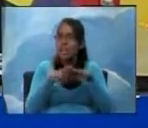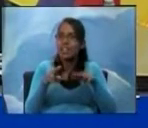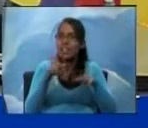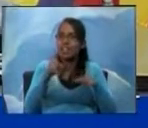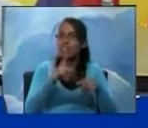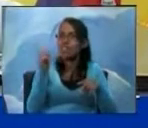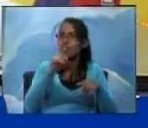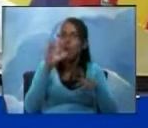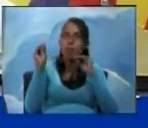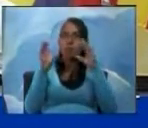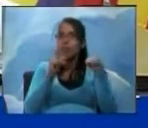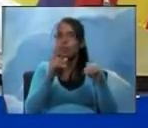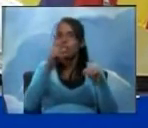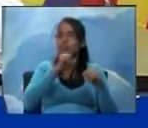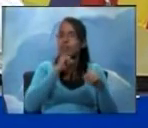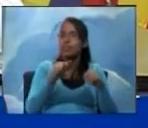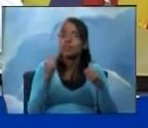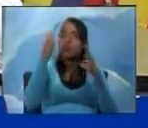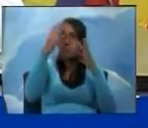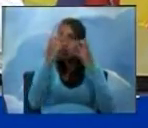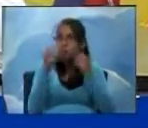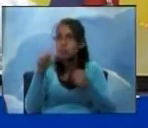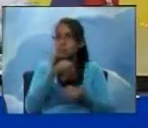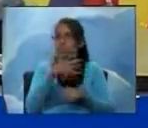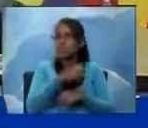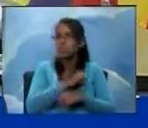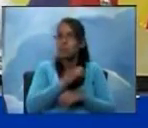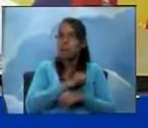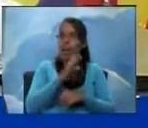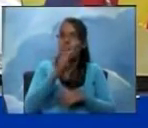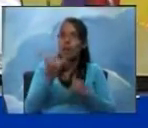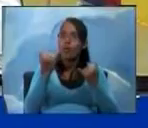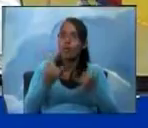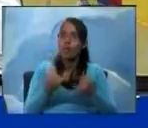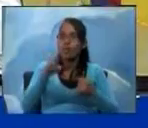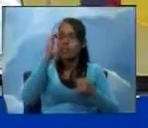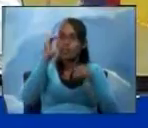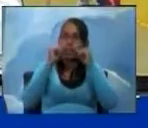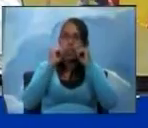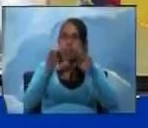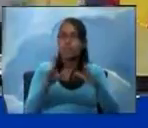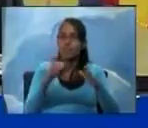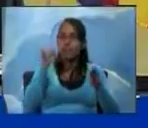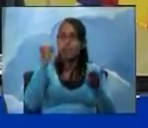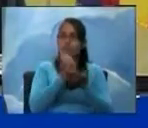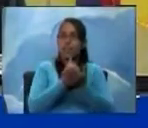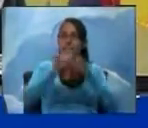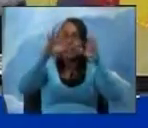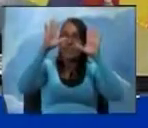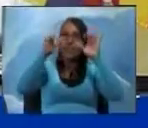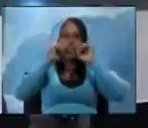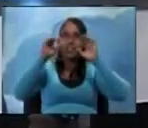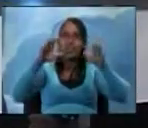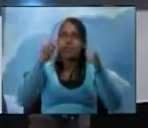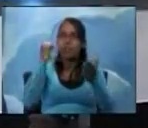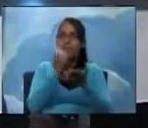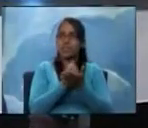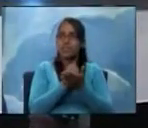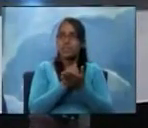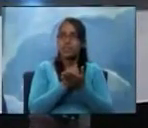no hablaba, esa era tímida. Ahora mire, se la comió. Que Dios la bendiga. Amén. Que Dios la bendiga.